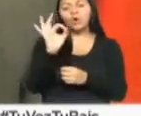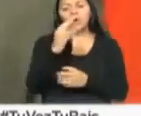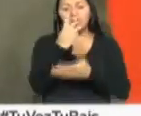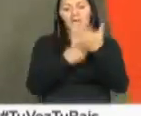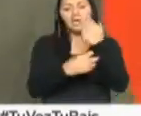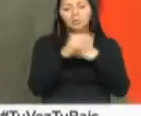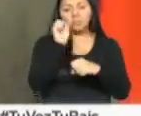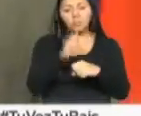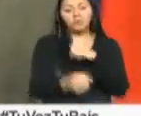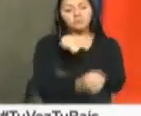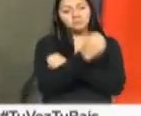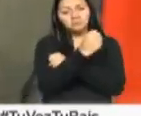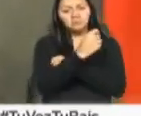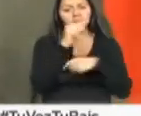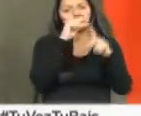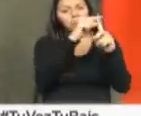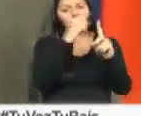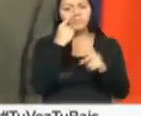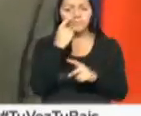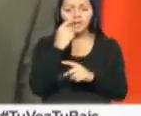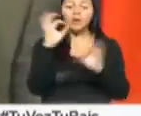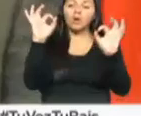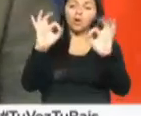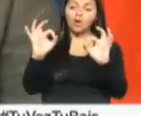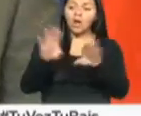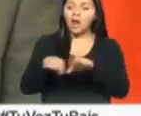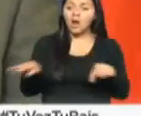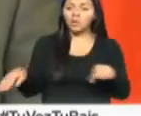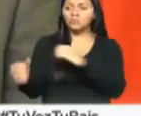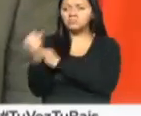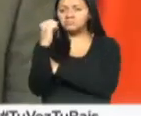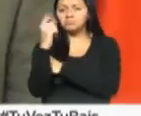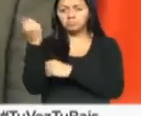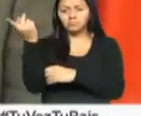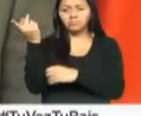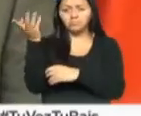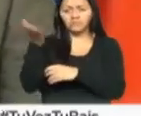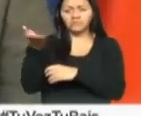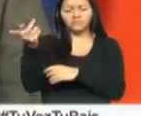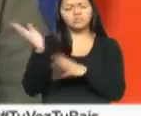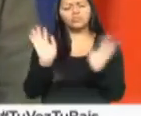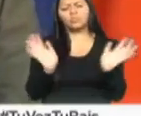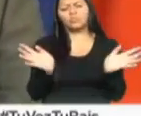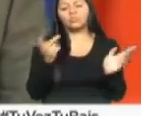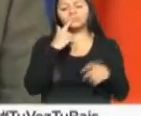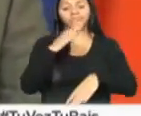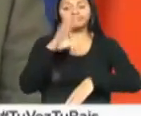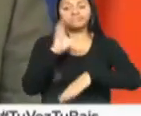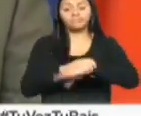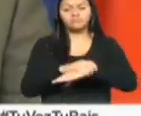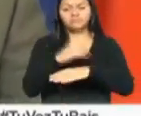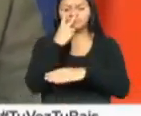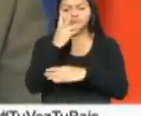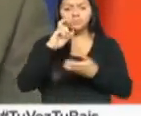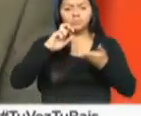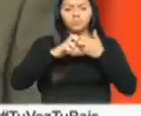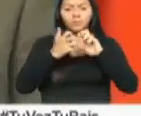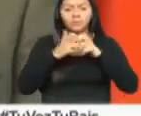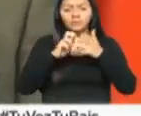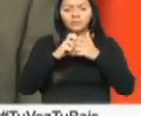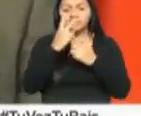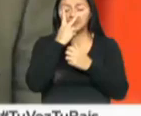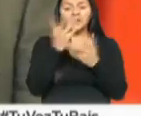malas señas al padre, al alumno, al profesor. Ya basta de tanta locura. Cuando se detuvo ese conductor que cometió una infracción